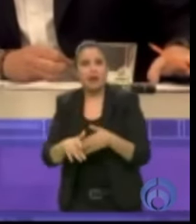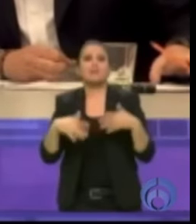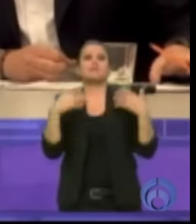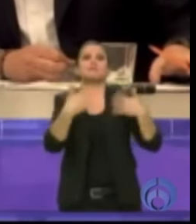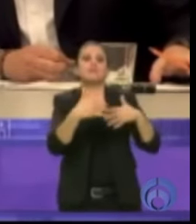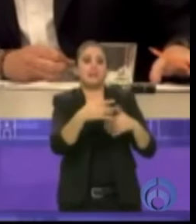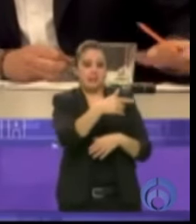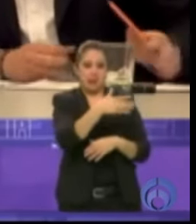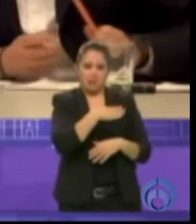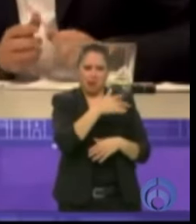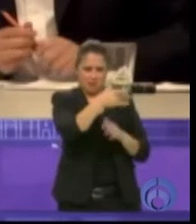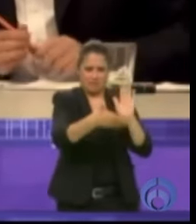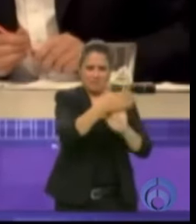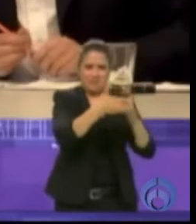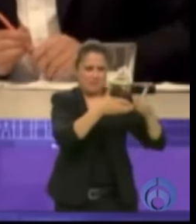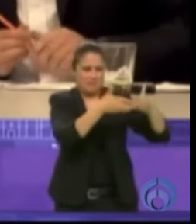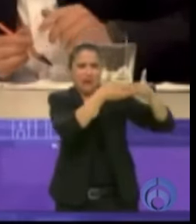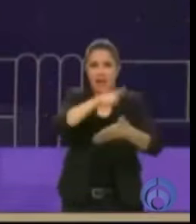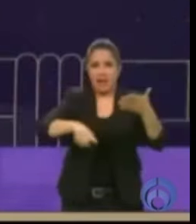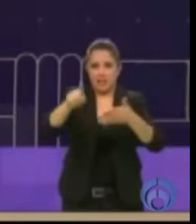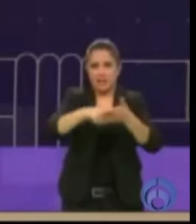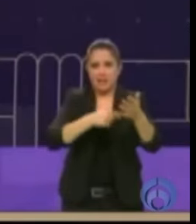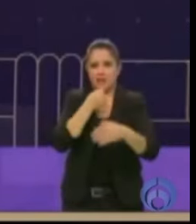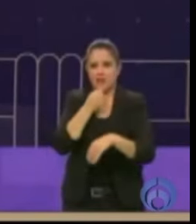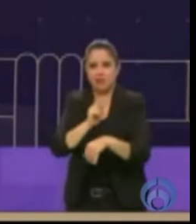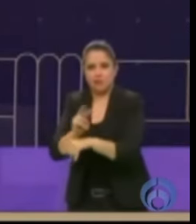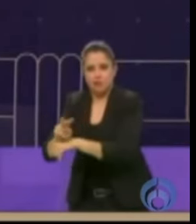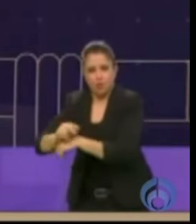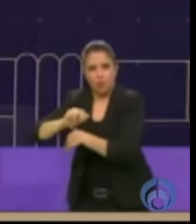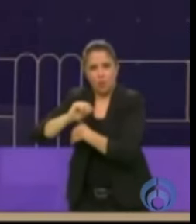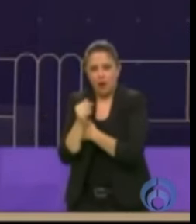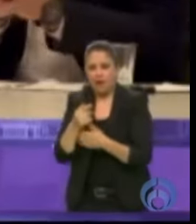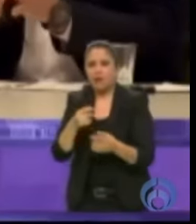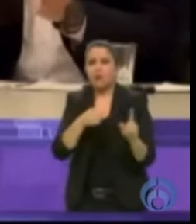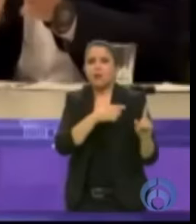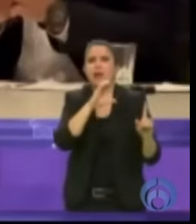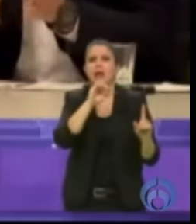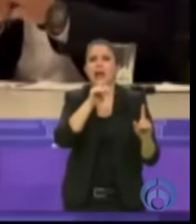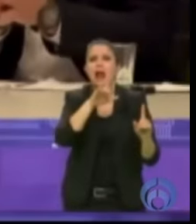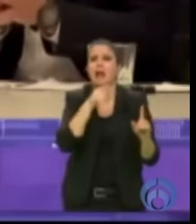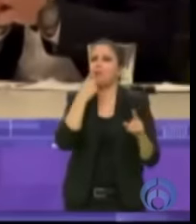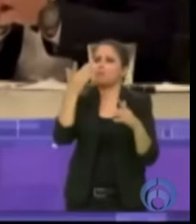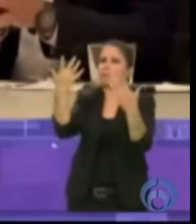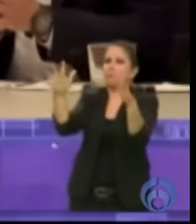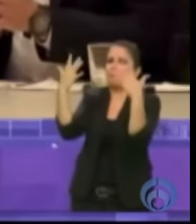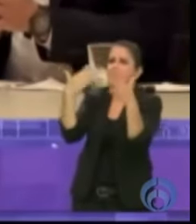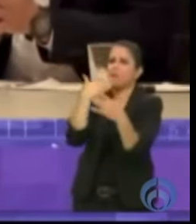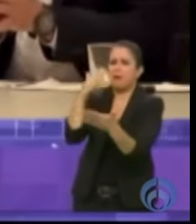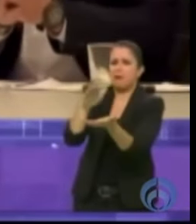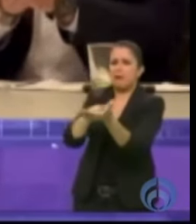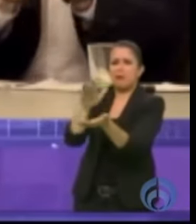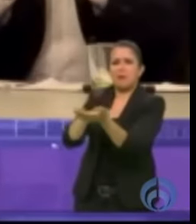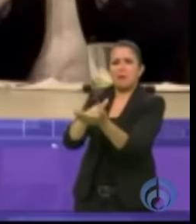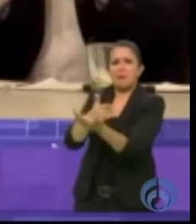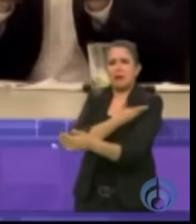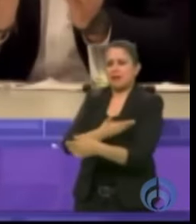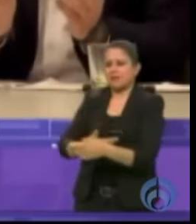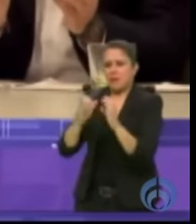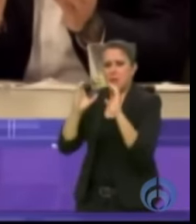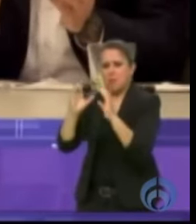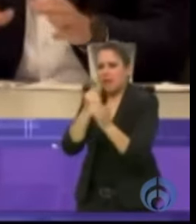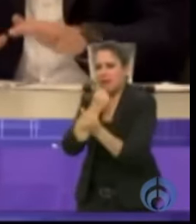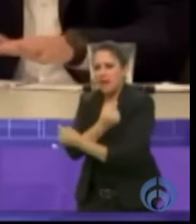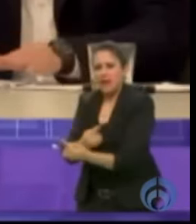Salomón Chertorivsky, creo que conoce muy bien la ciudad, que tiene propuestas, pero pues sí, le afecta su postulación por